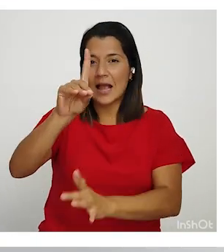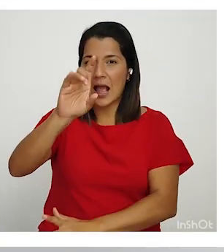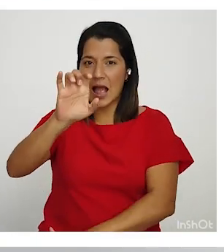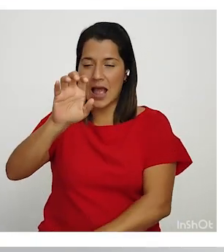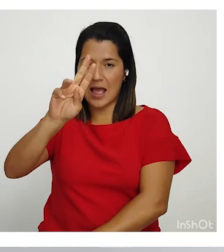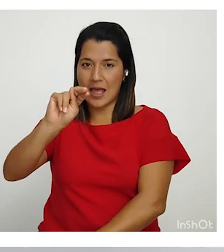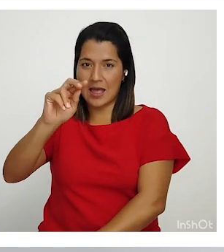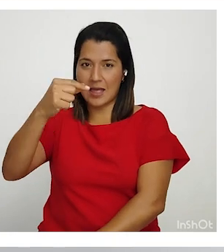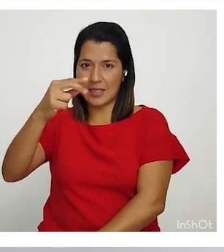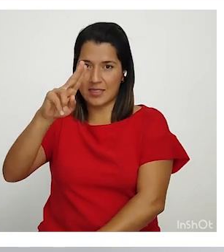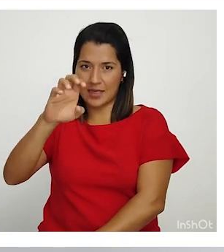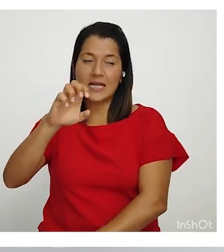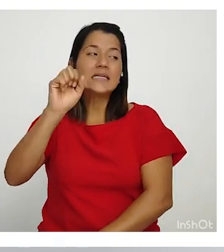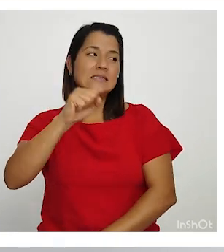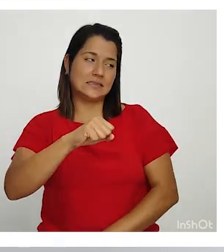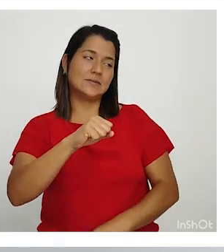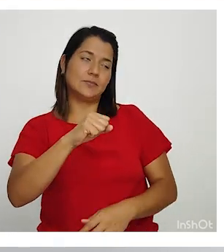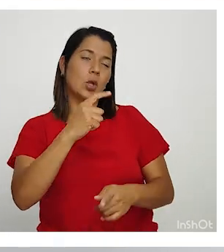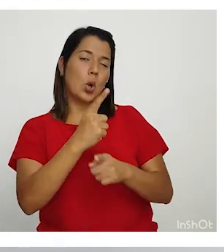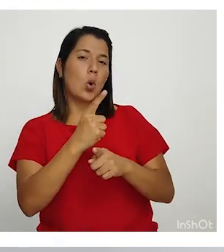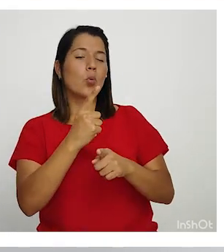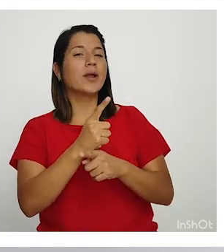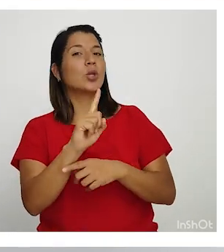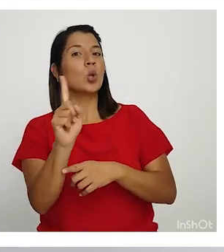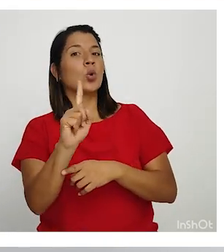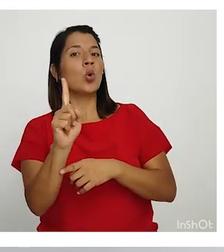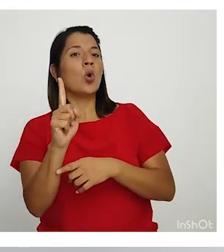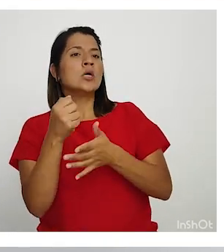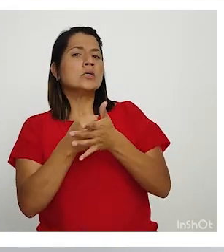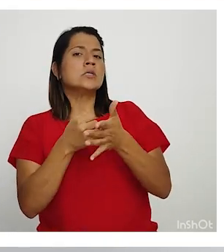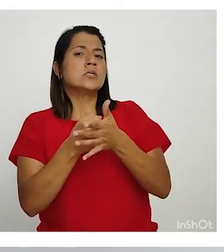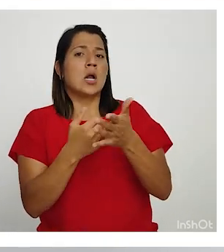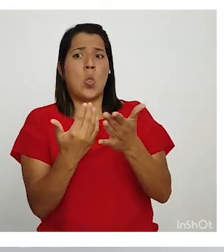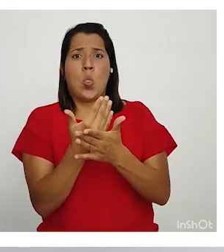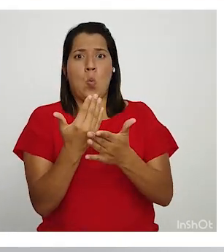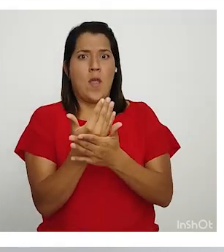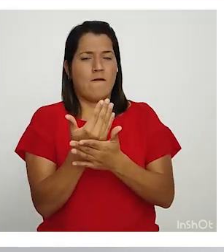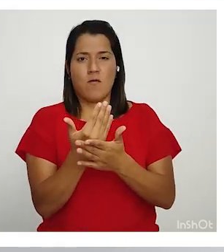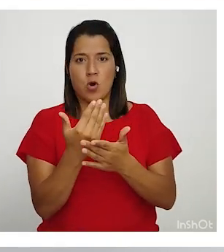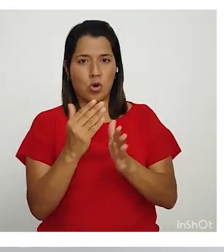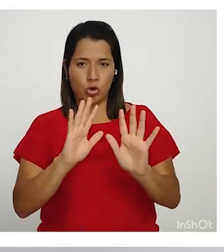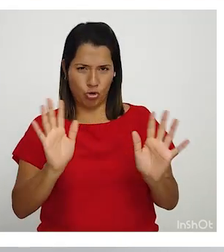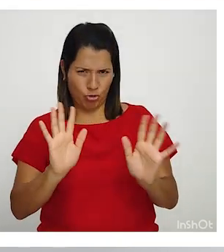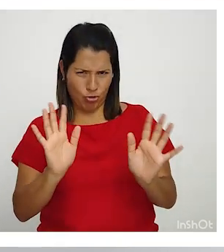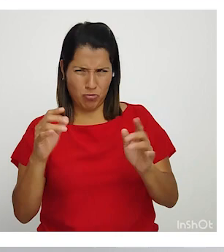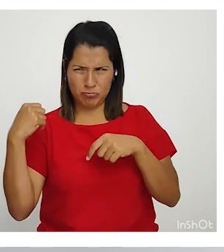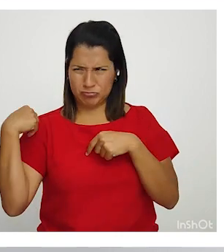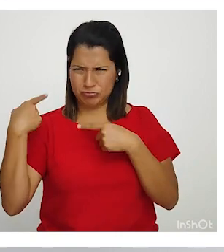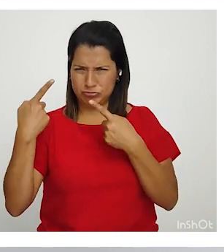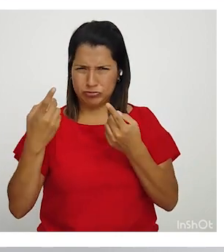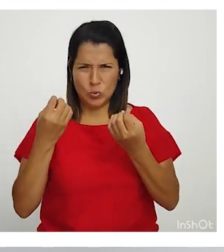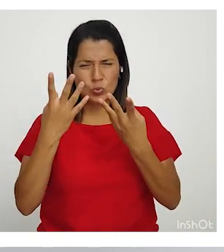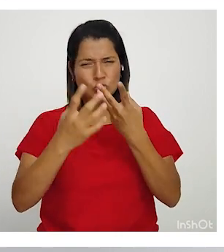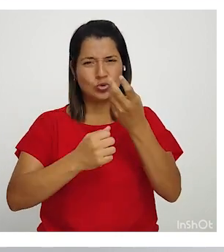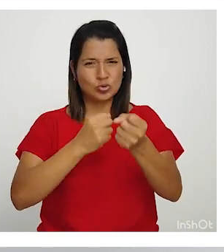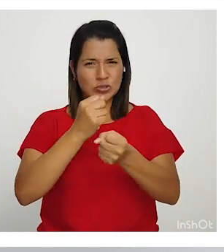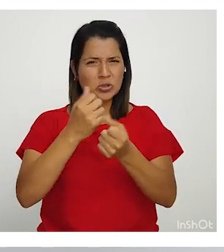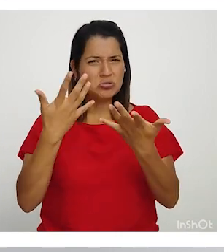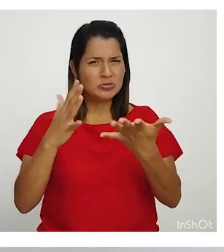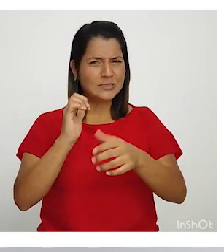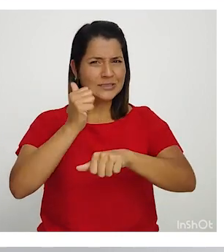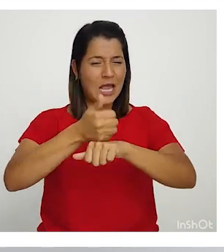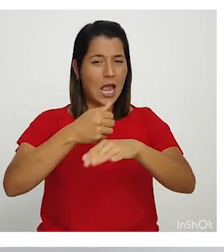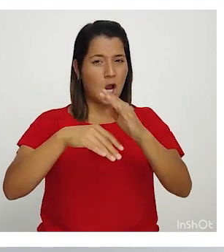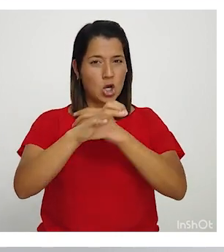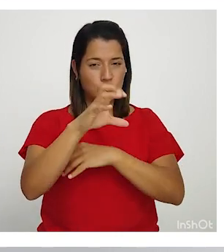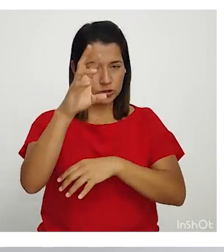tenido de forma reciente, ¿verdad? Es una lucha que viene desde hace años atrás y bueno, repasando un poco más lo que